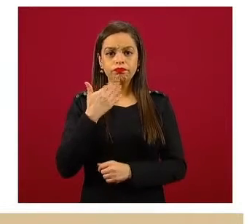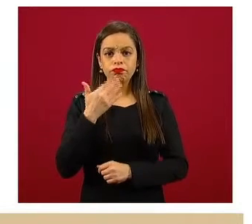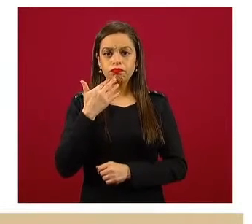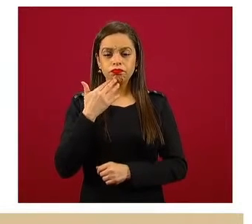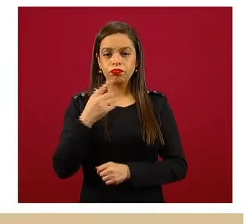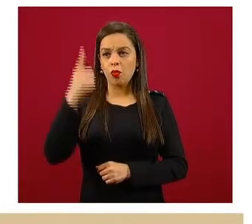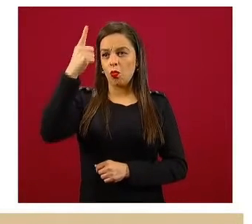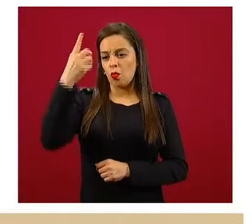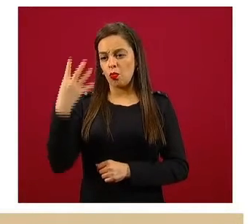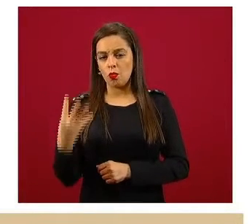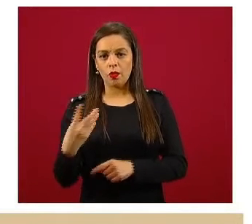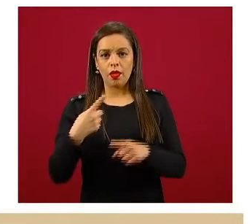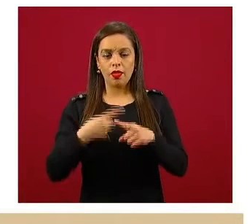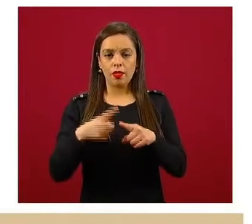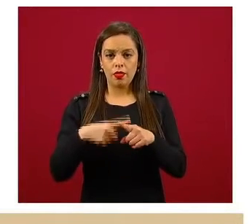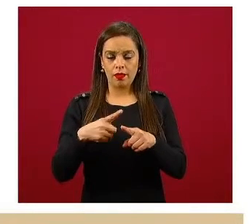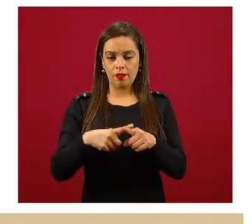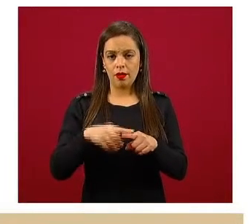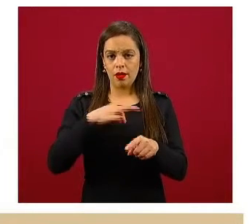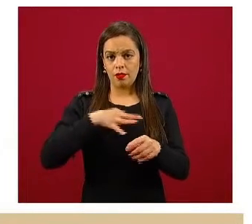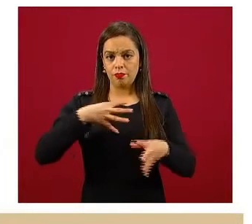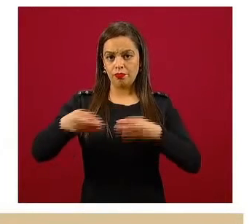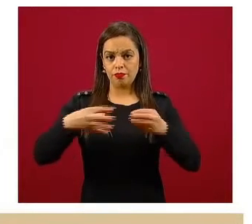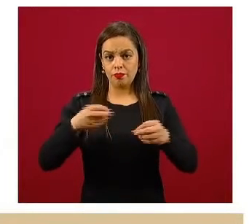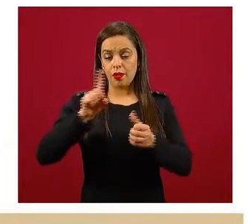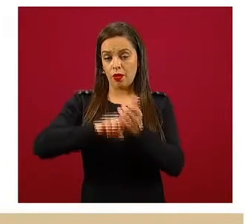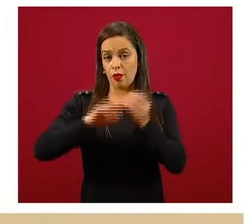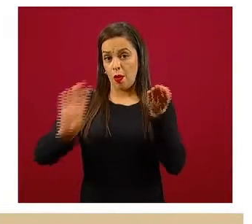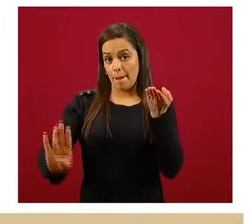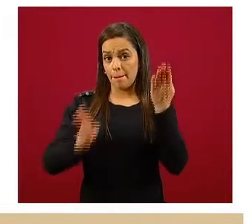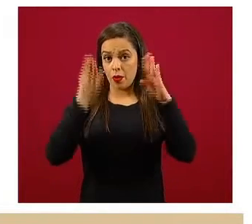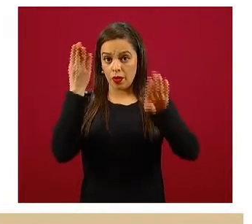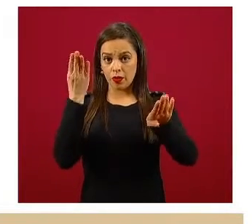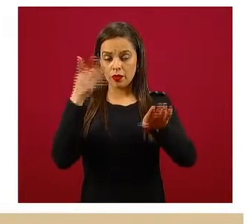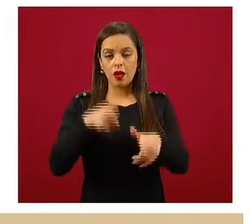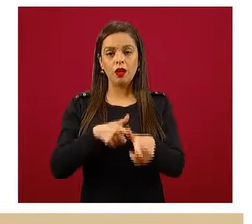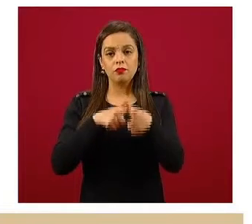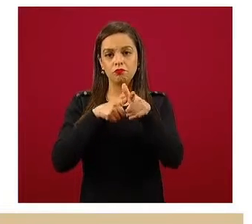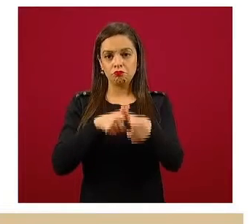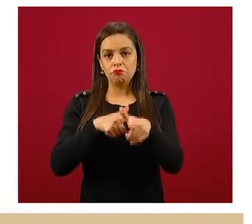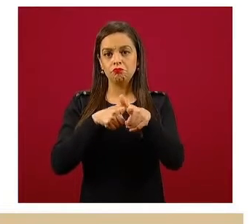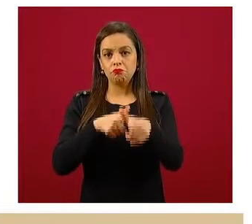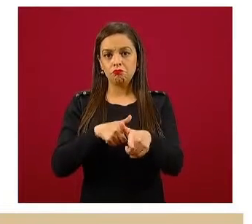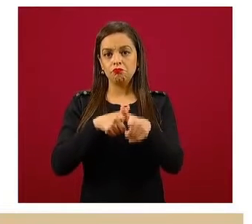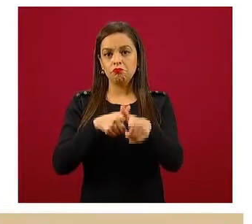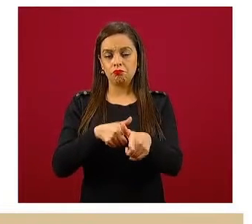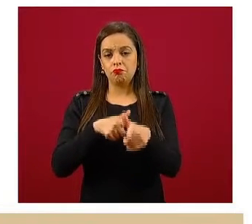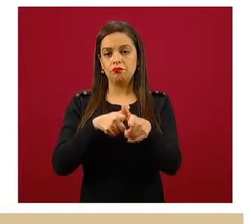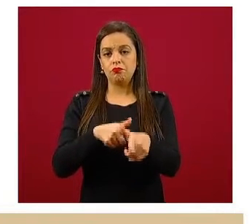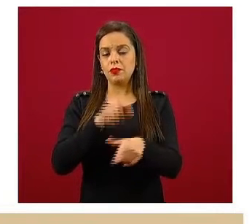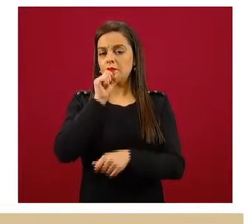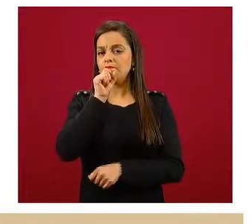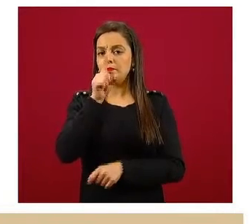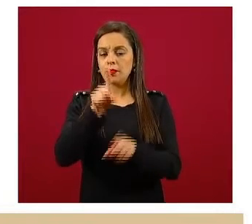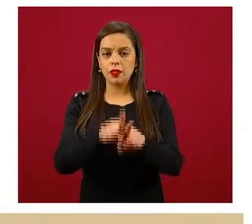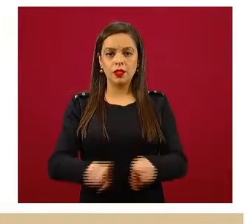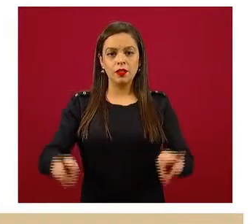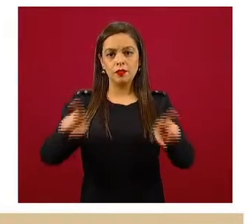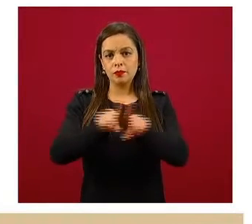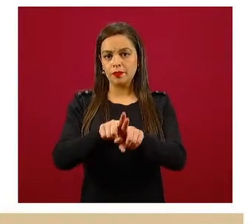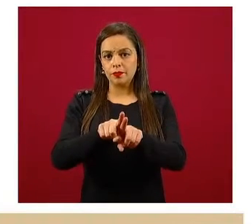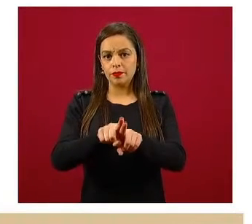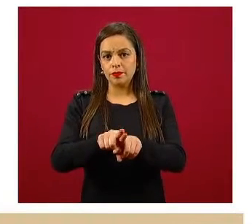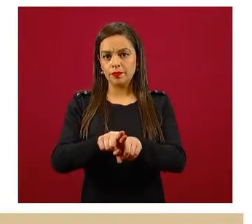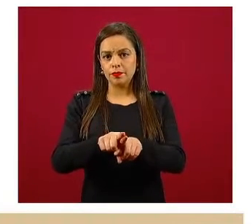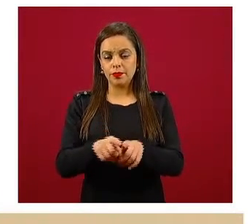casos en la pandemia a nivel mundial son los que siguen manteniendo activa a la misma, es decir, son los